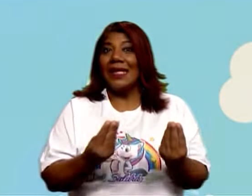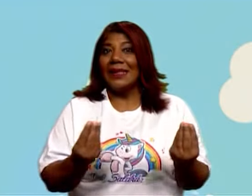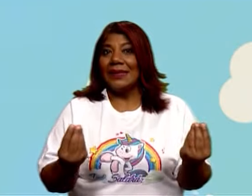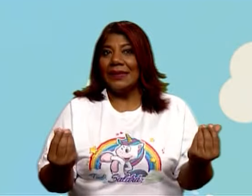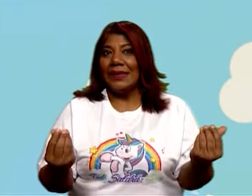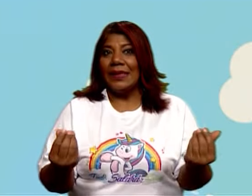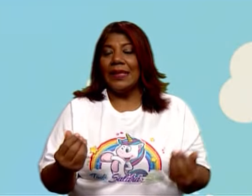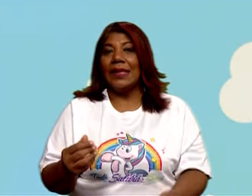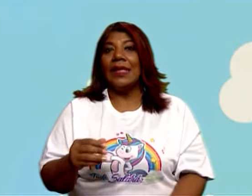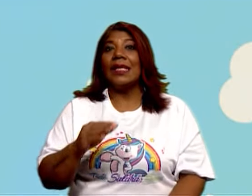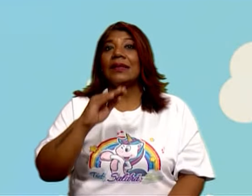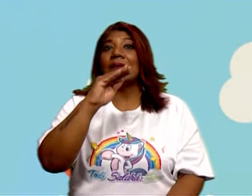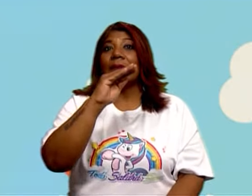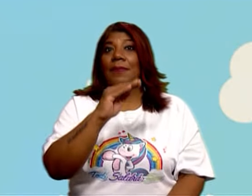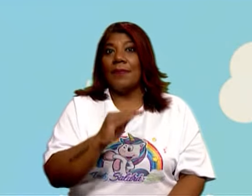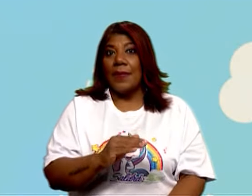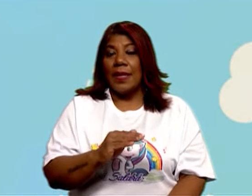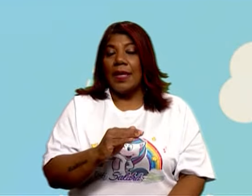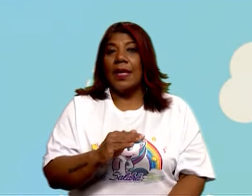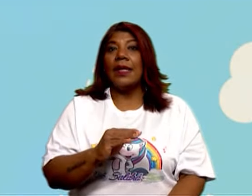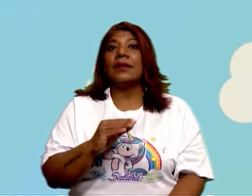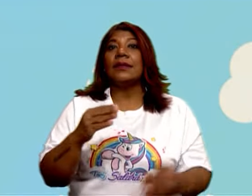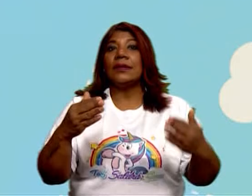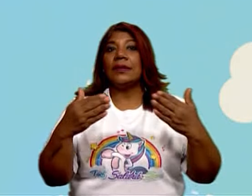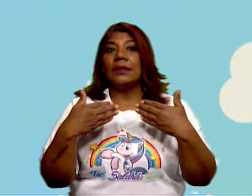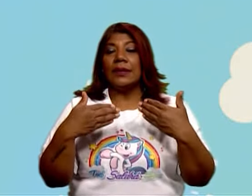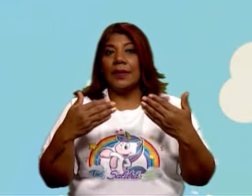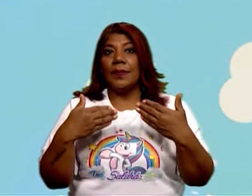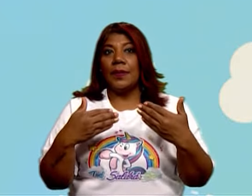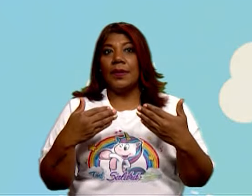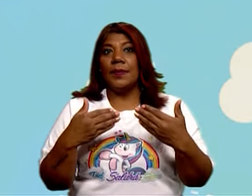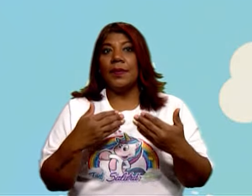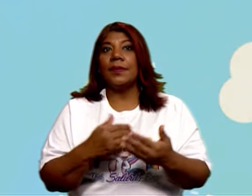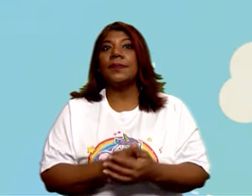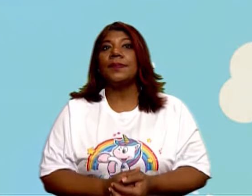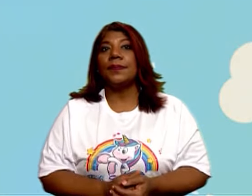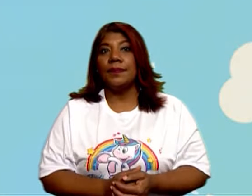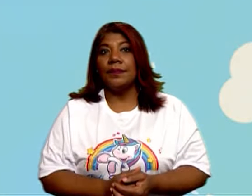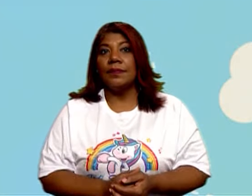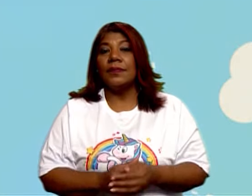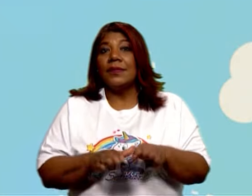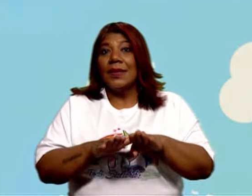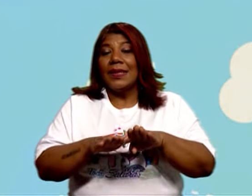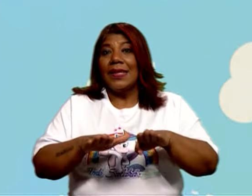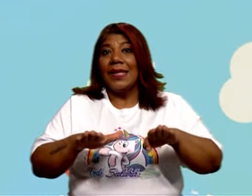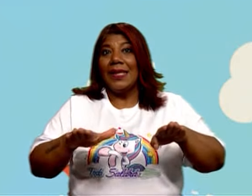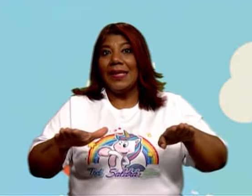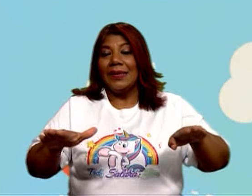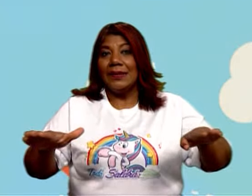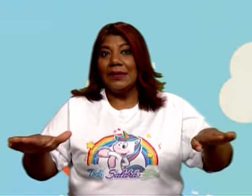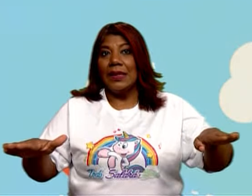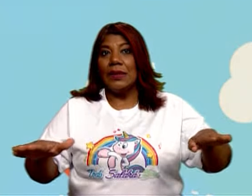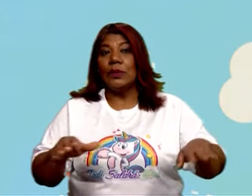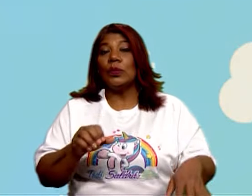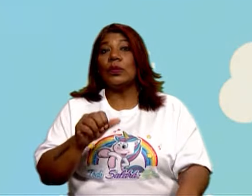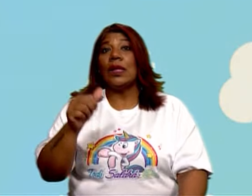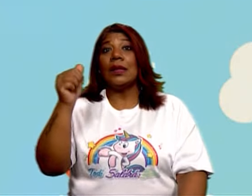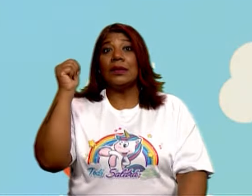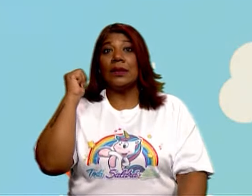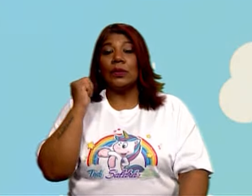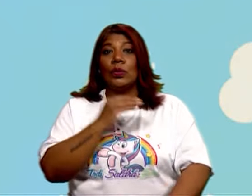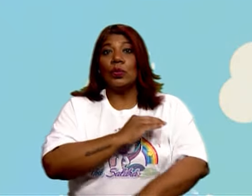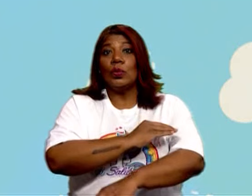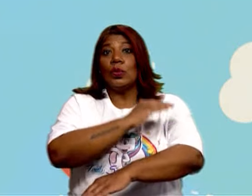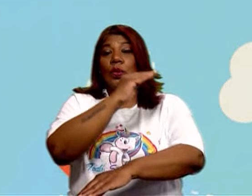Panamá. Las tierras bajas de Panamá son las tierras de la llanura del sur, las colinas,